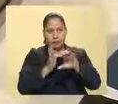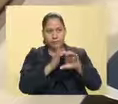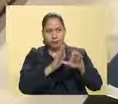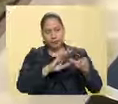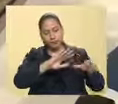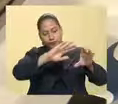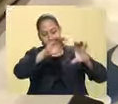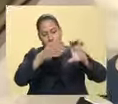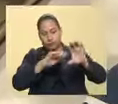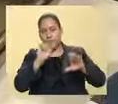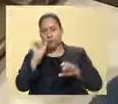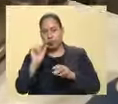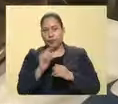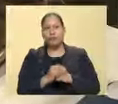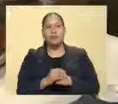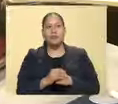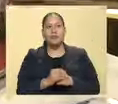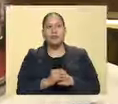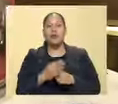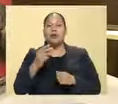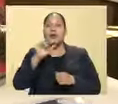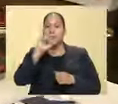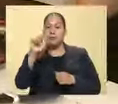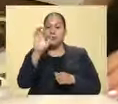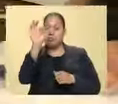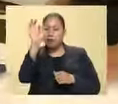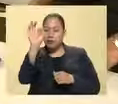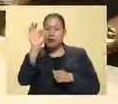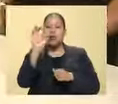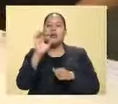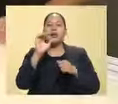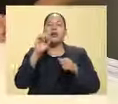Yo creo que con estas. Le vamos a agregar aceitunas negras.